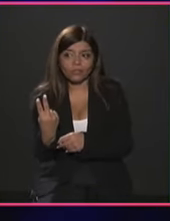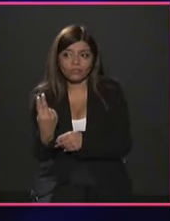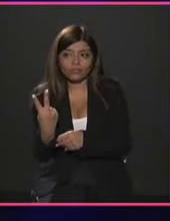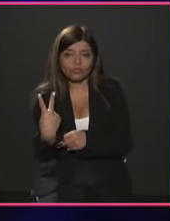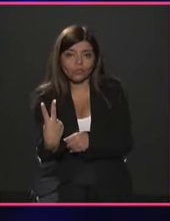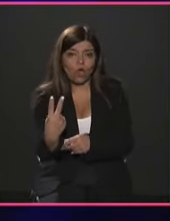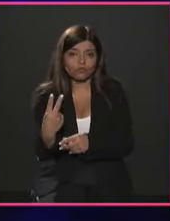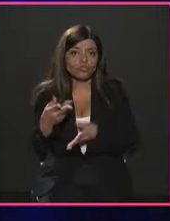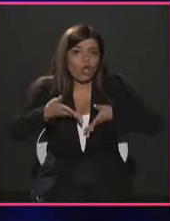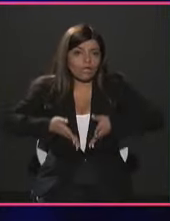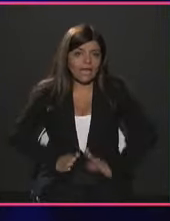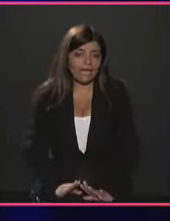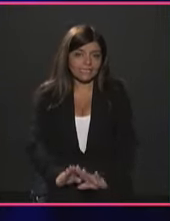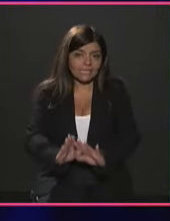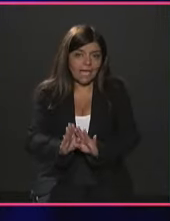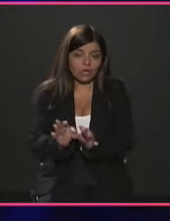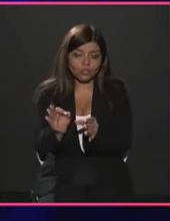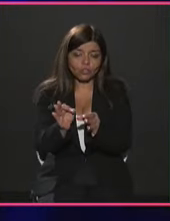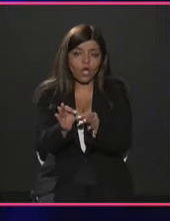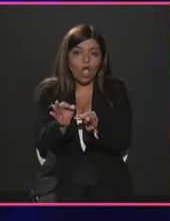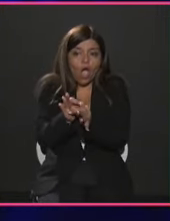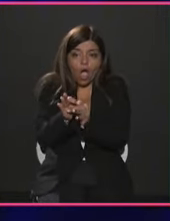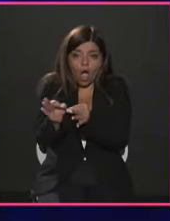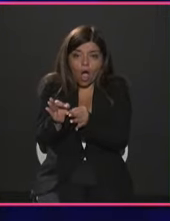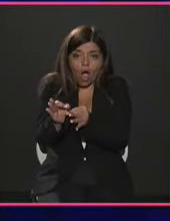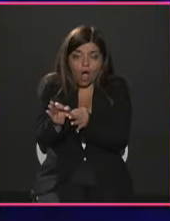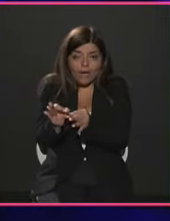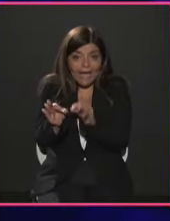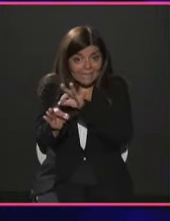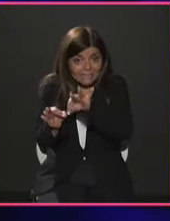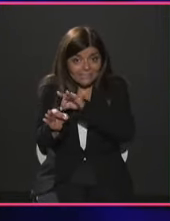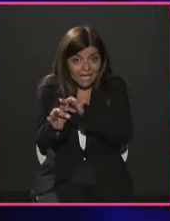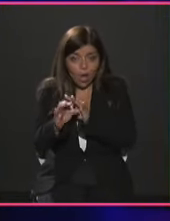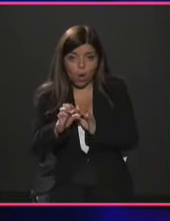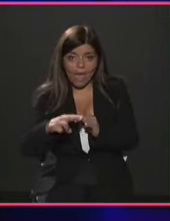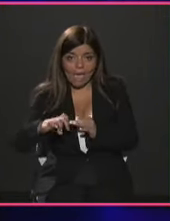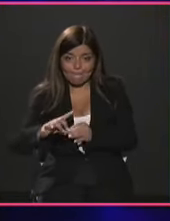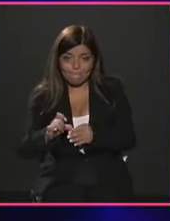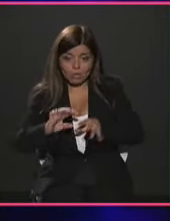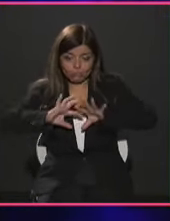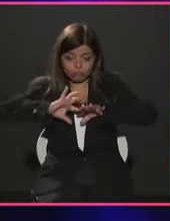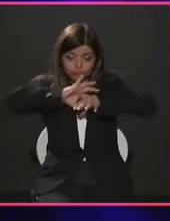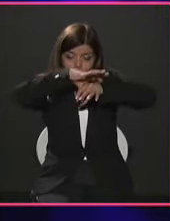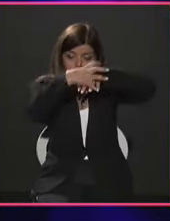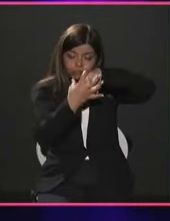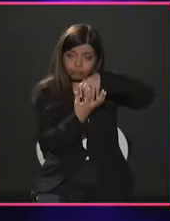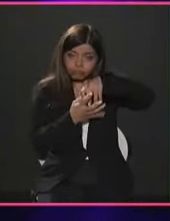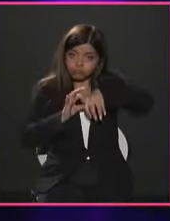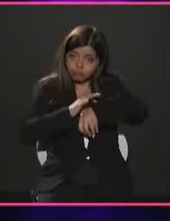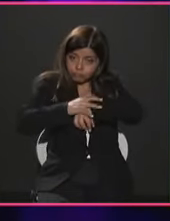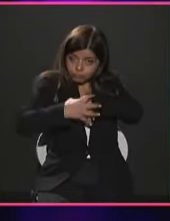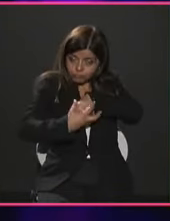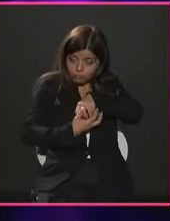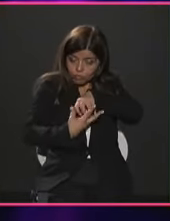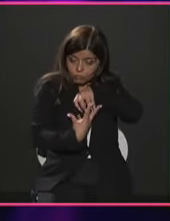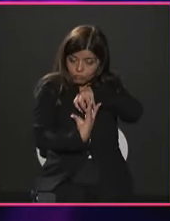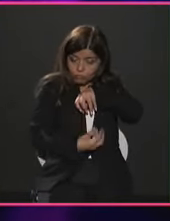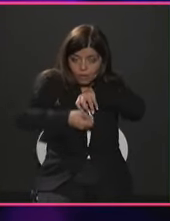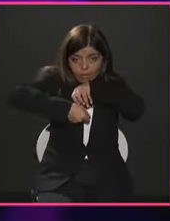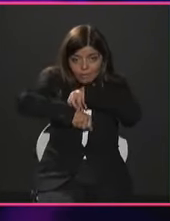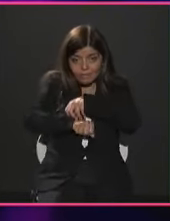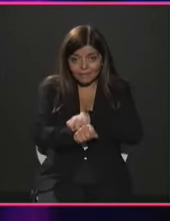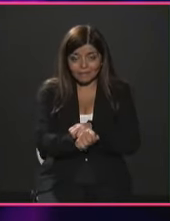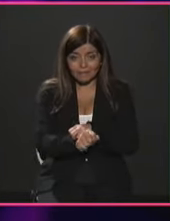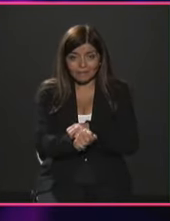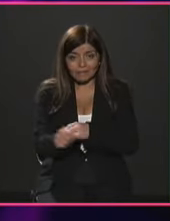embriones Antes de que los embriones se pusieran en el útero de su madre para el nacimiento su experimento